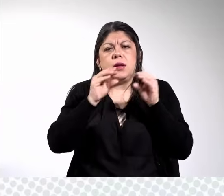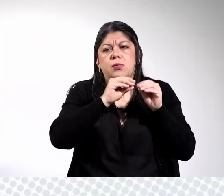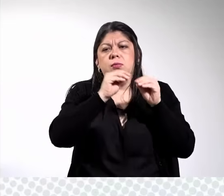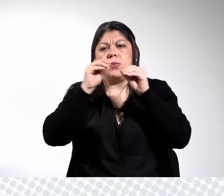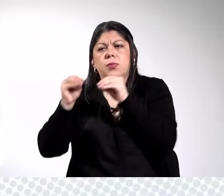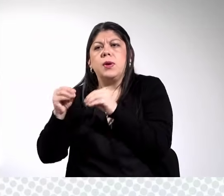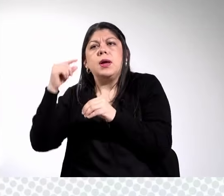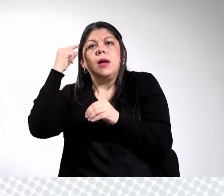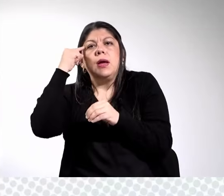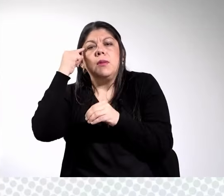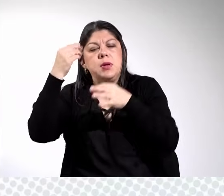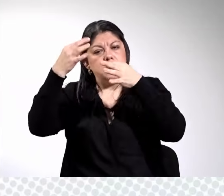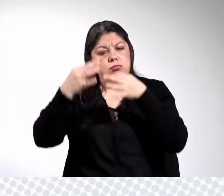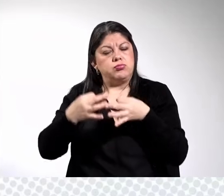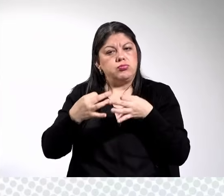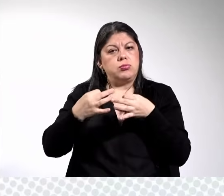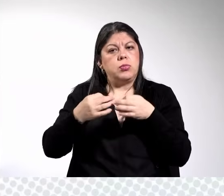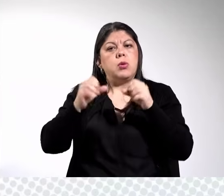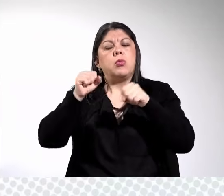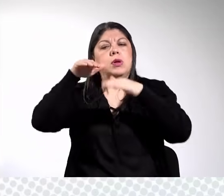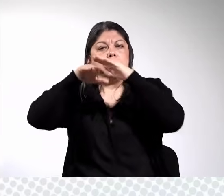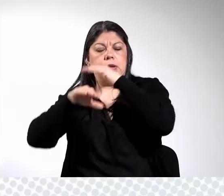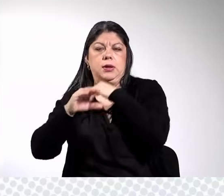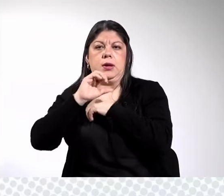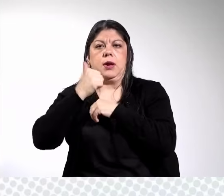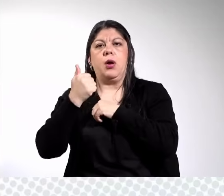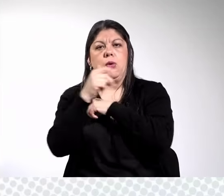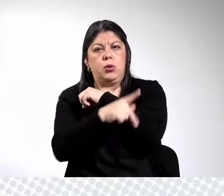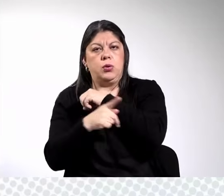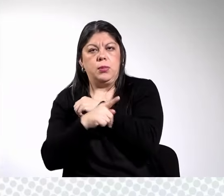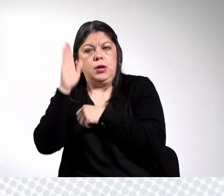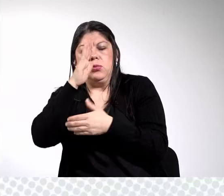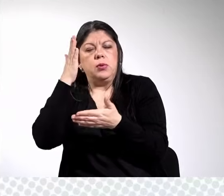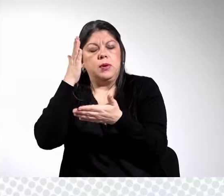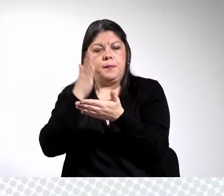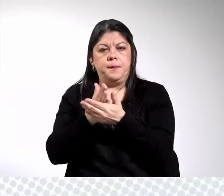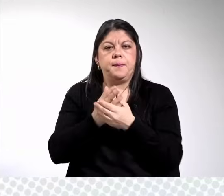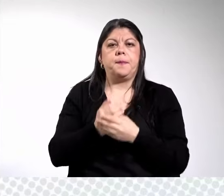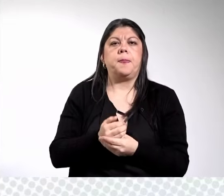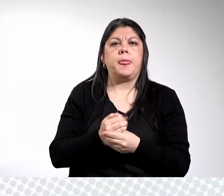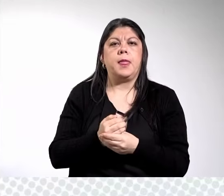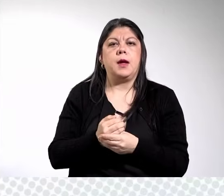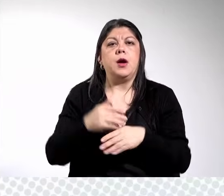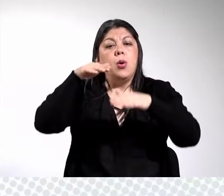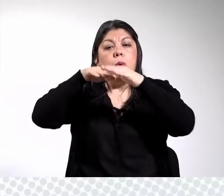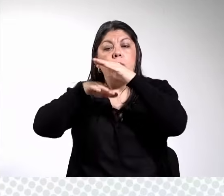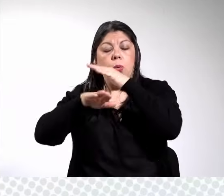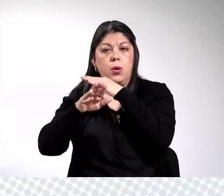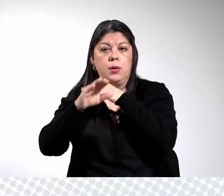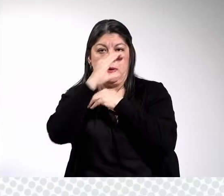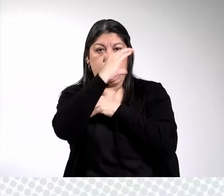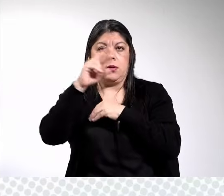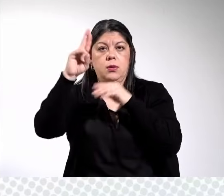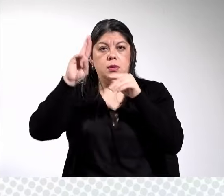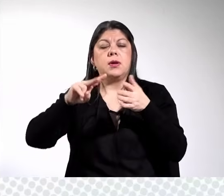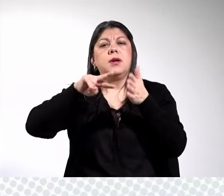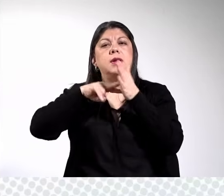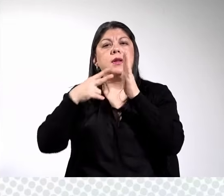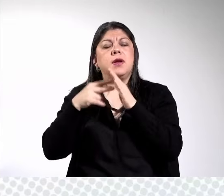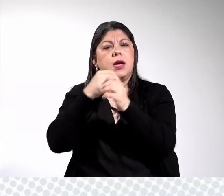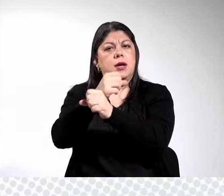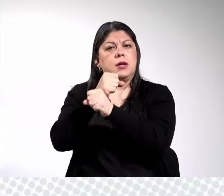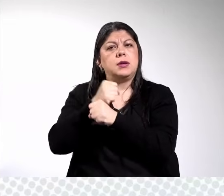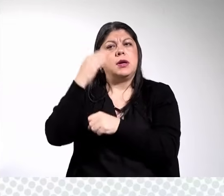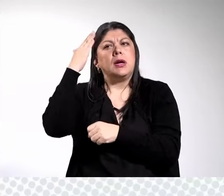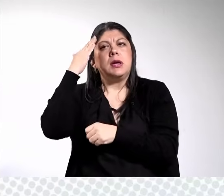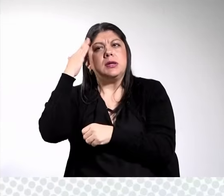es y esa es su decisión. Nadie lo va a parar ni ningún país lo ha podido hacer. Entonces, una migración segura implica eso,